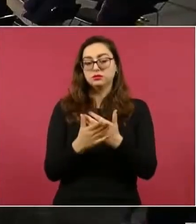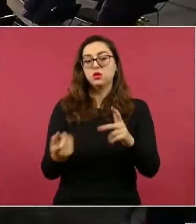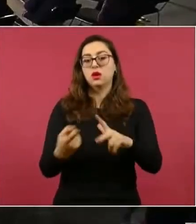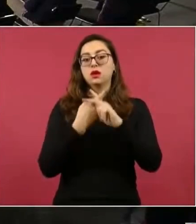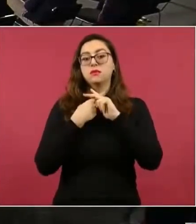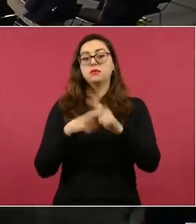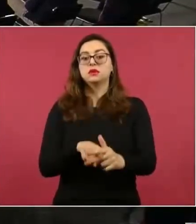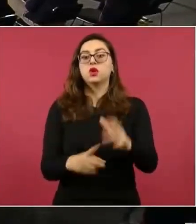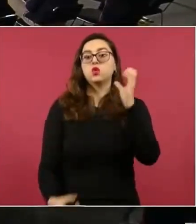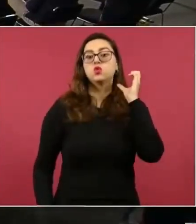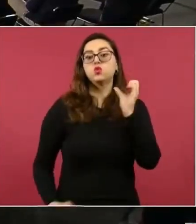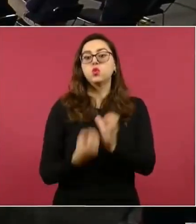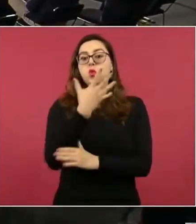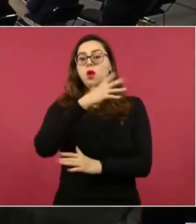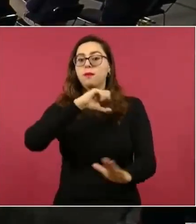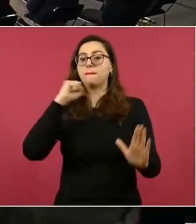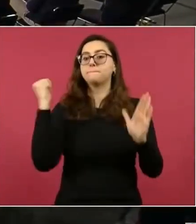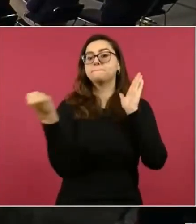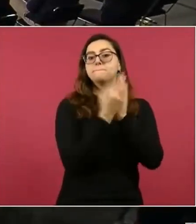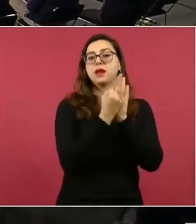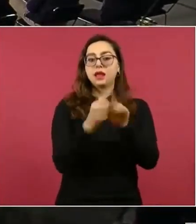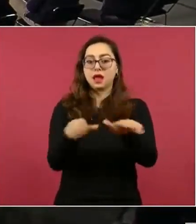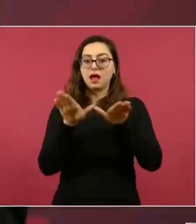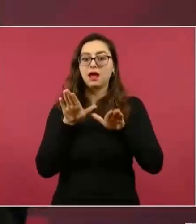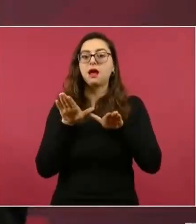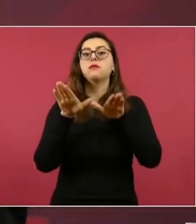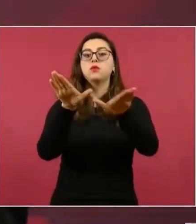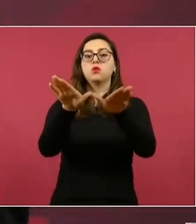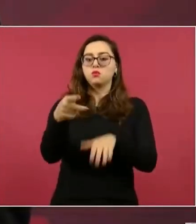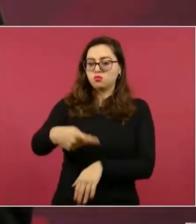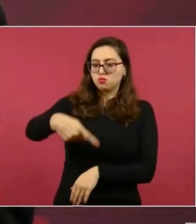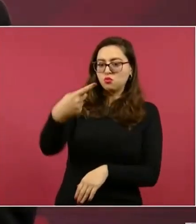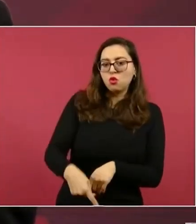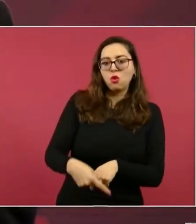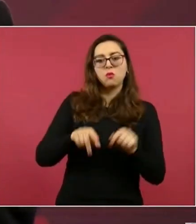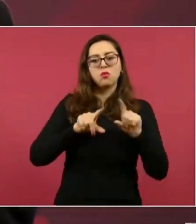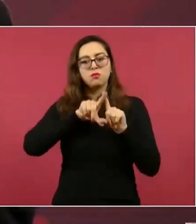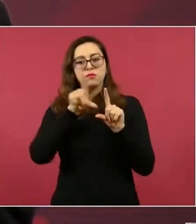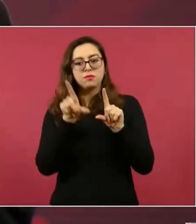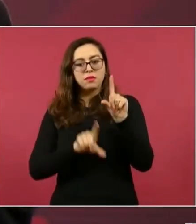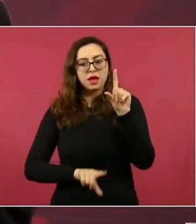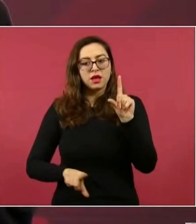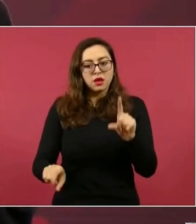de aviación, eso también va a ayudar